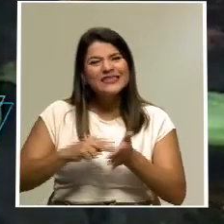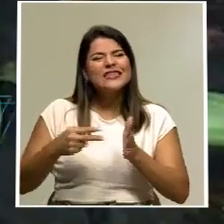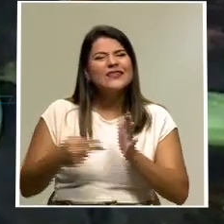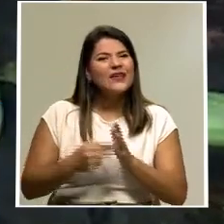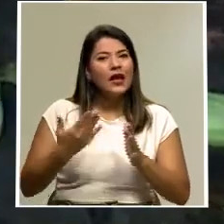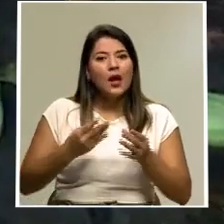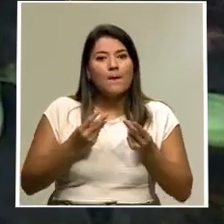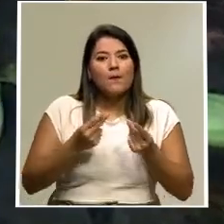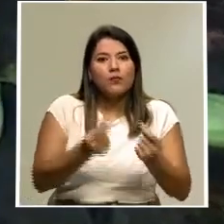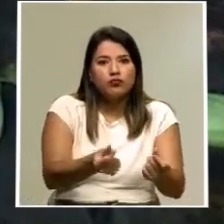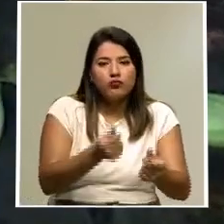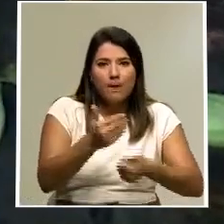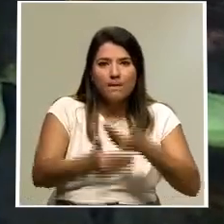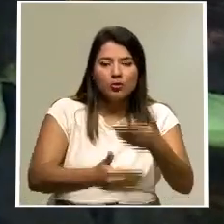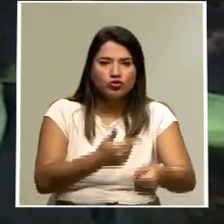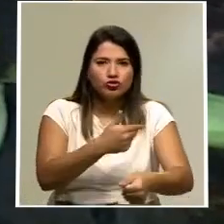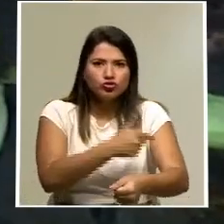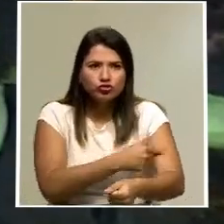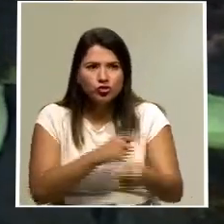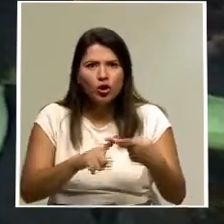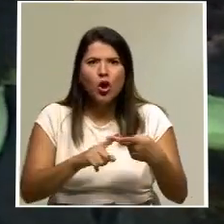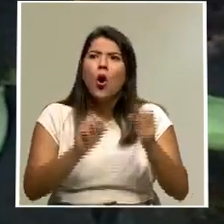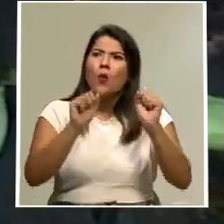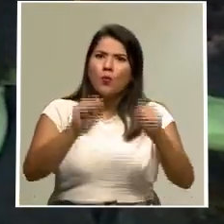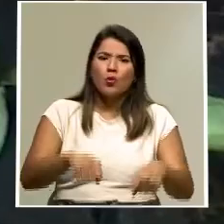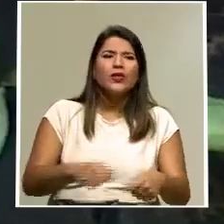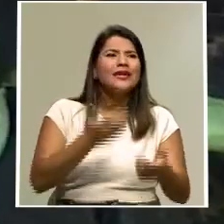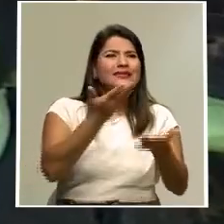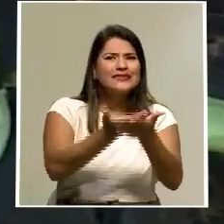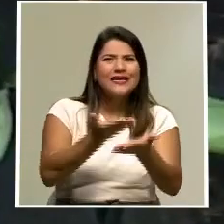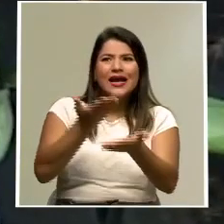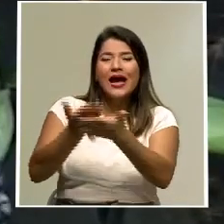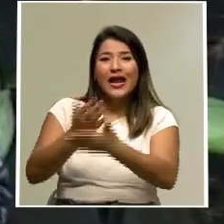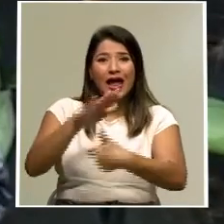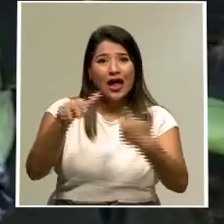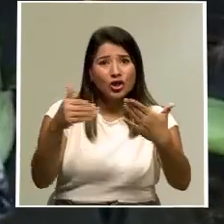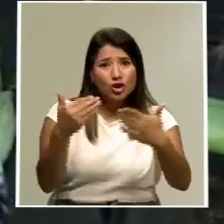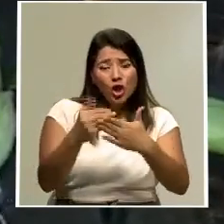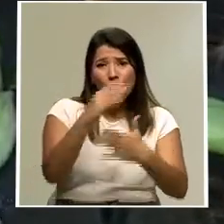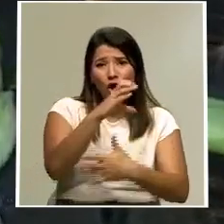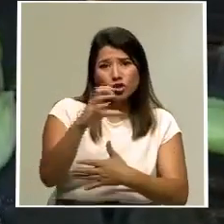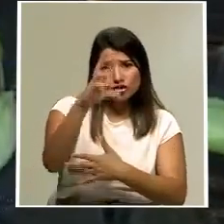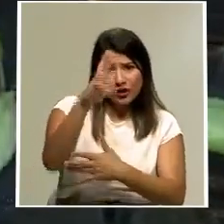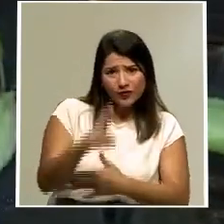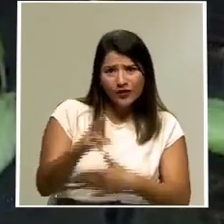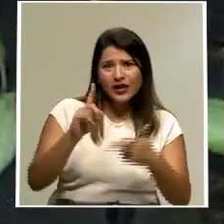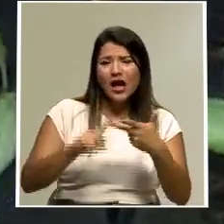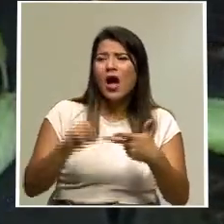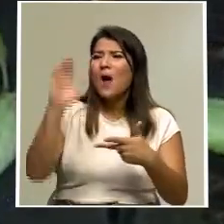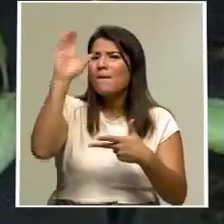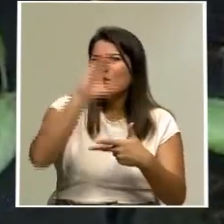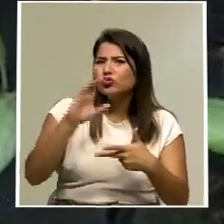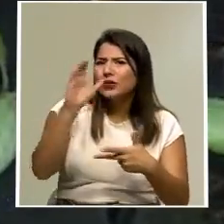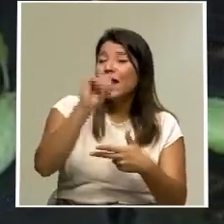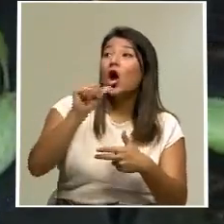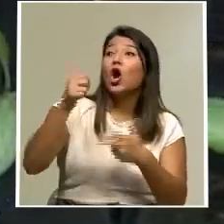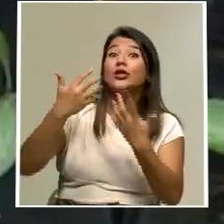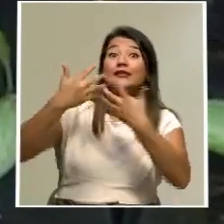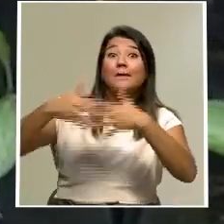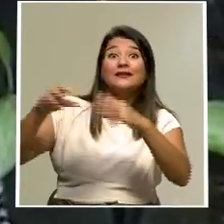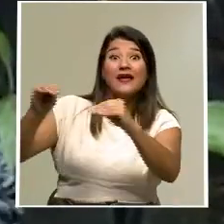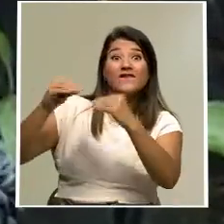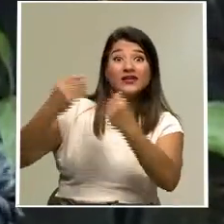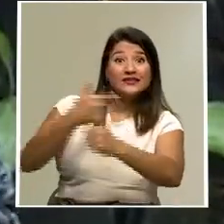vacunación, que es llegar a todas las comunidades con esta solución concreta, que es buscar los proveedores que necesita el país para